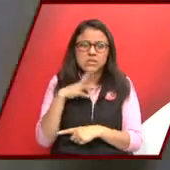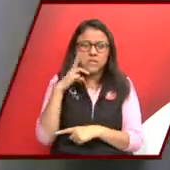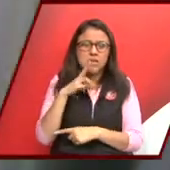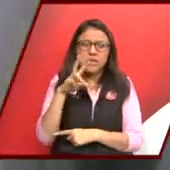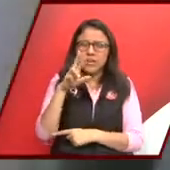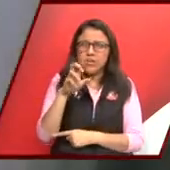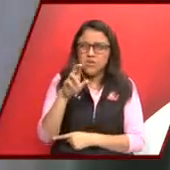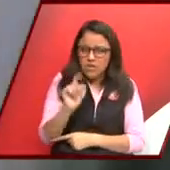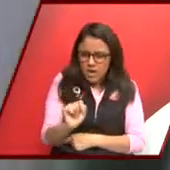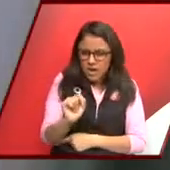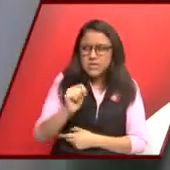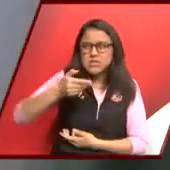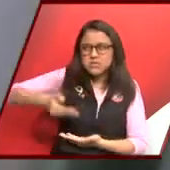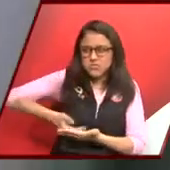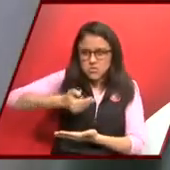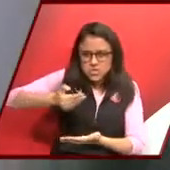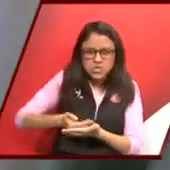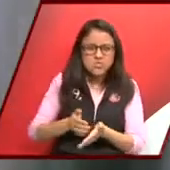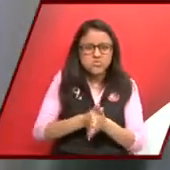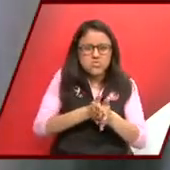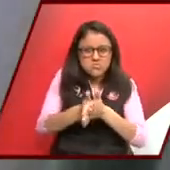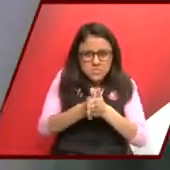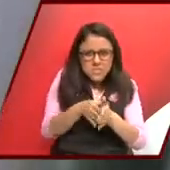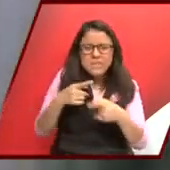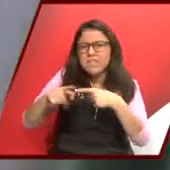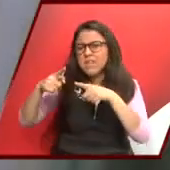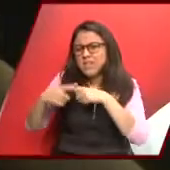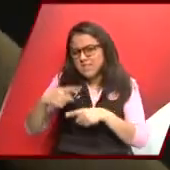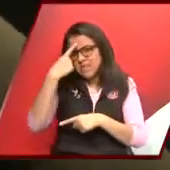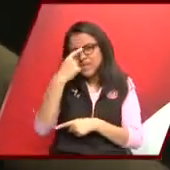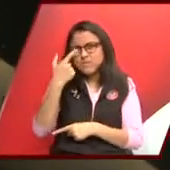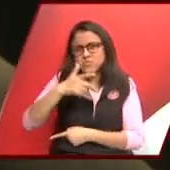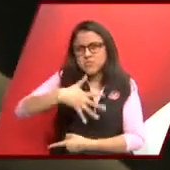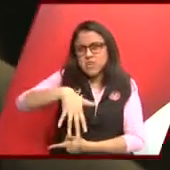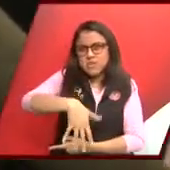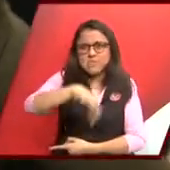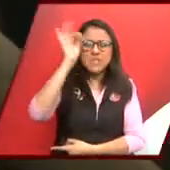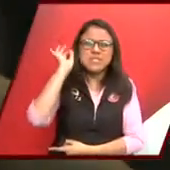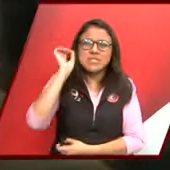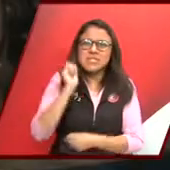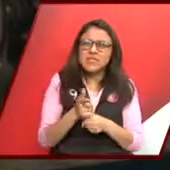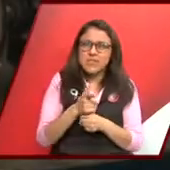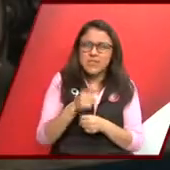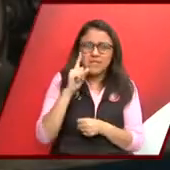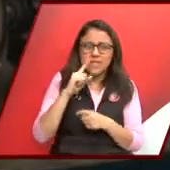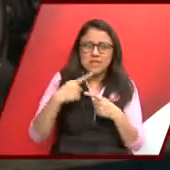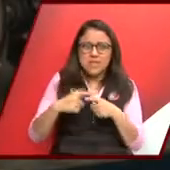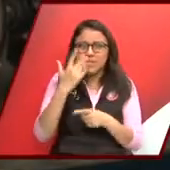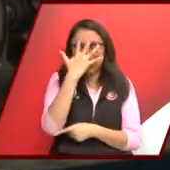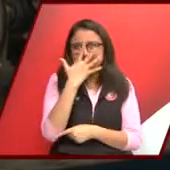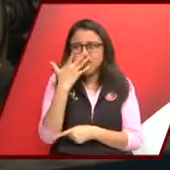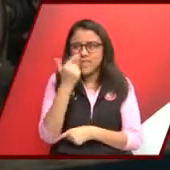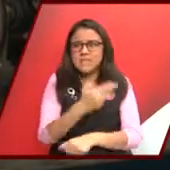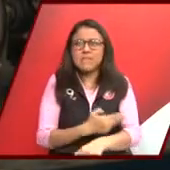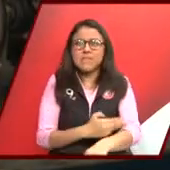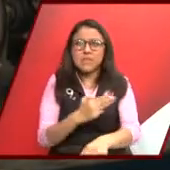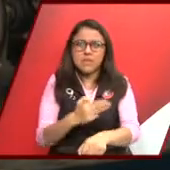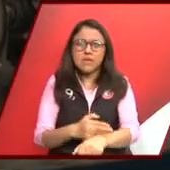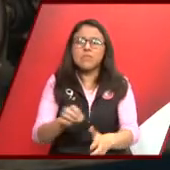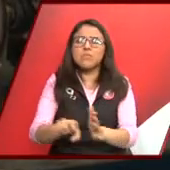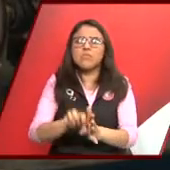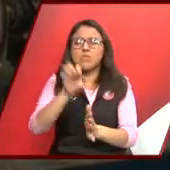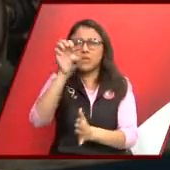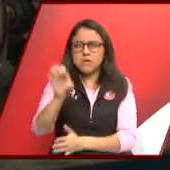cucharas, rodillos, molinillos. Entonces lo que buscan más. Se trabaja bonito la madera, por ejemplo,